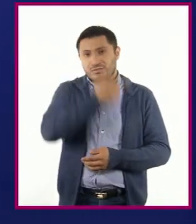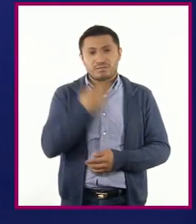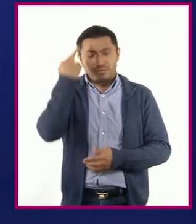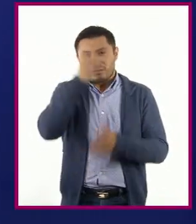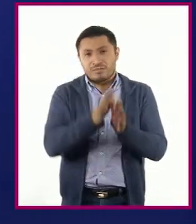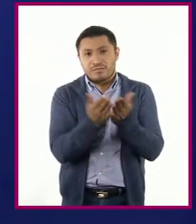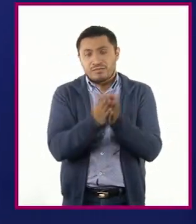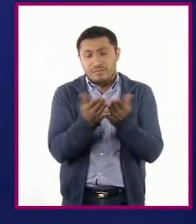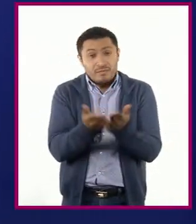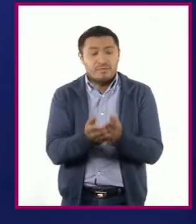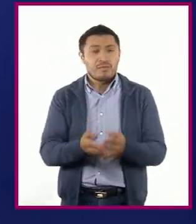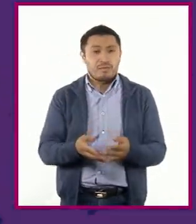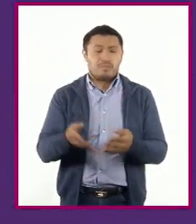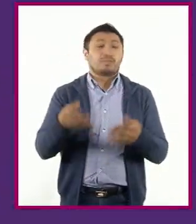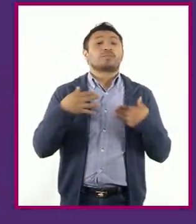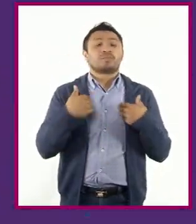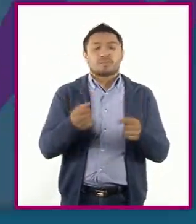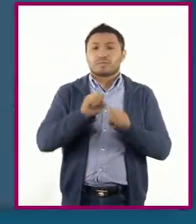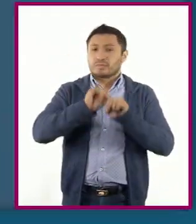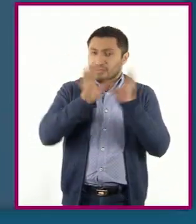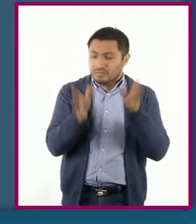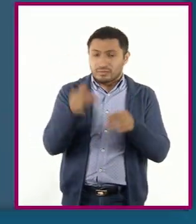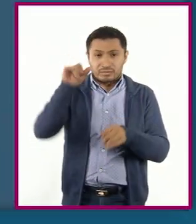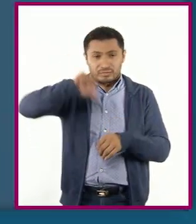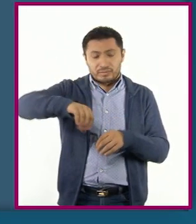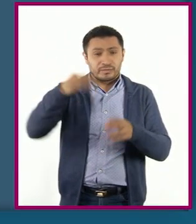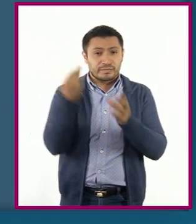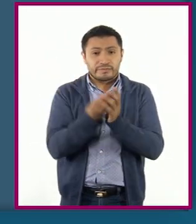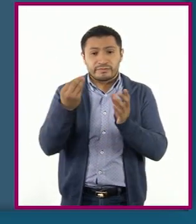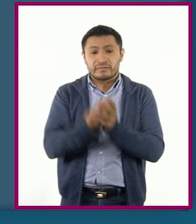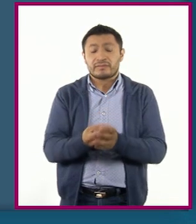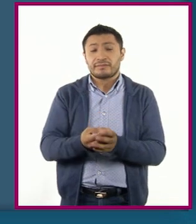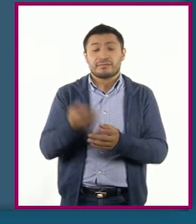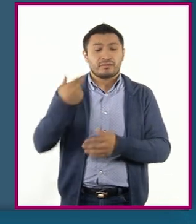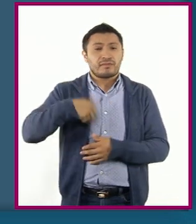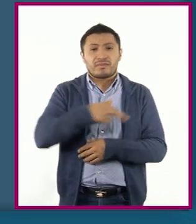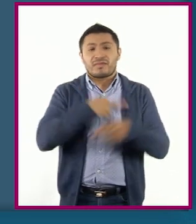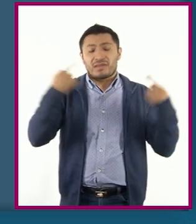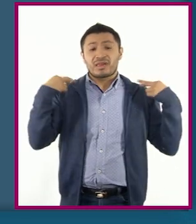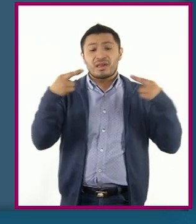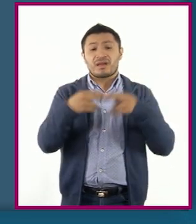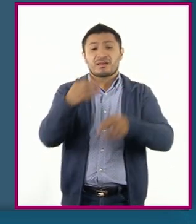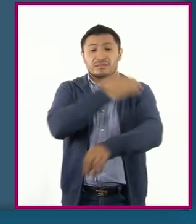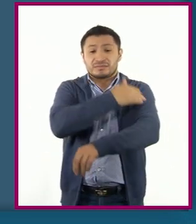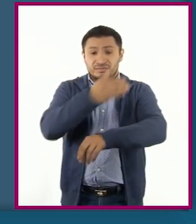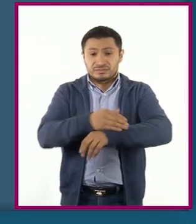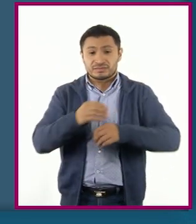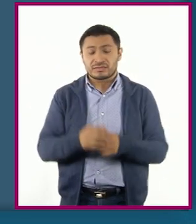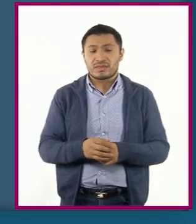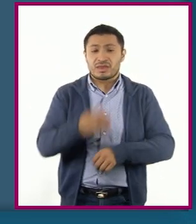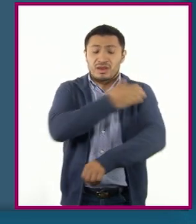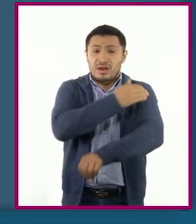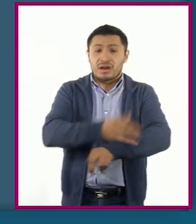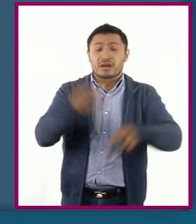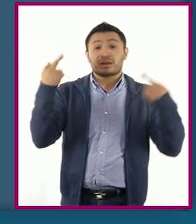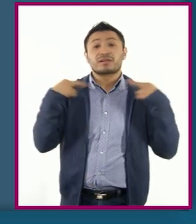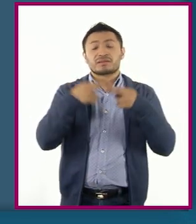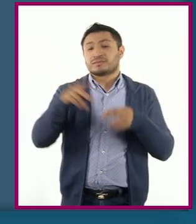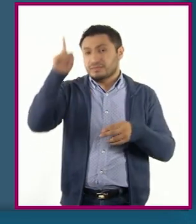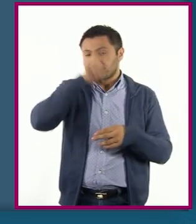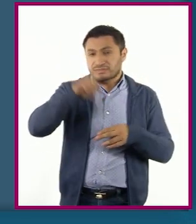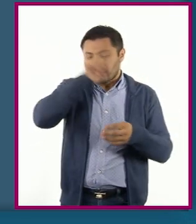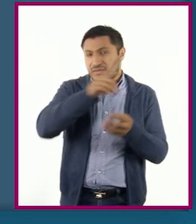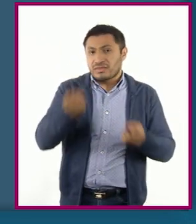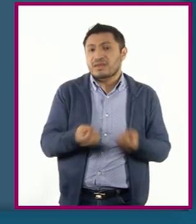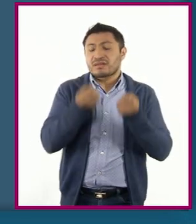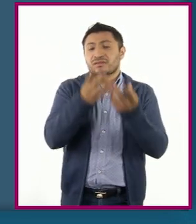para reafirmar lo visto en la sesión. Entre profes, compañeros docentes, les recomendamos los